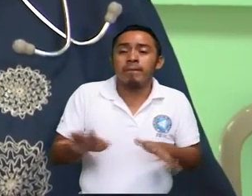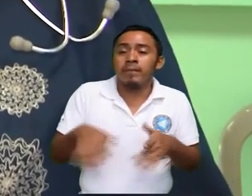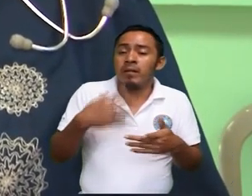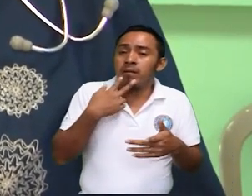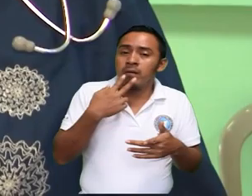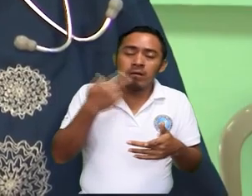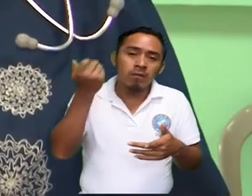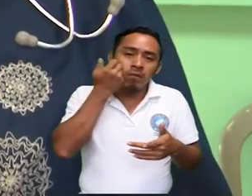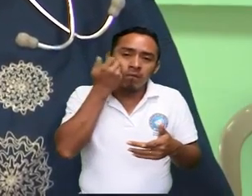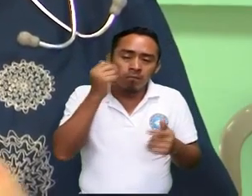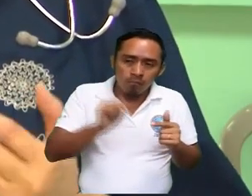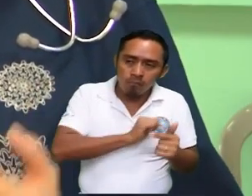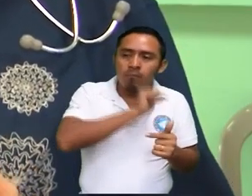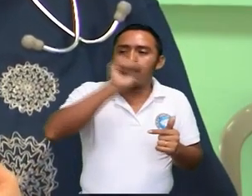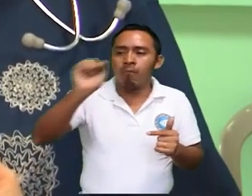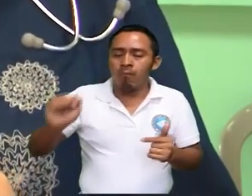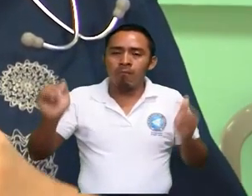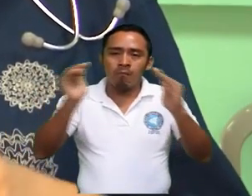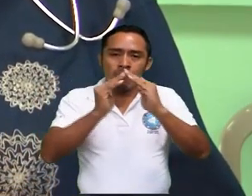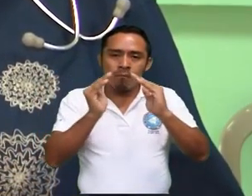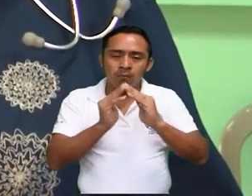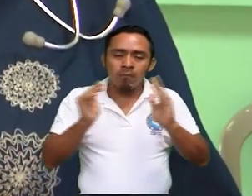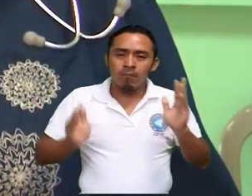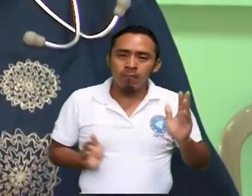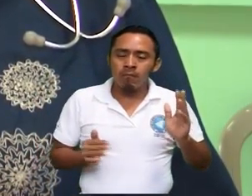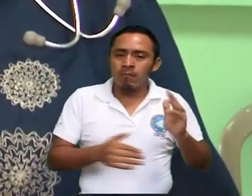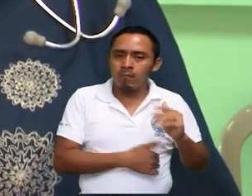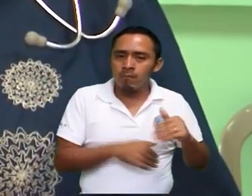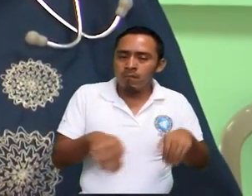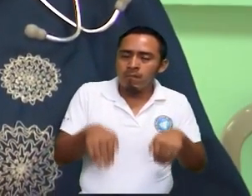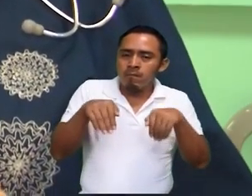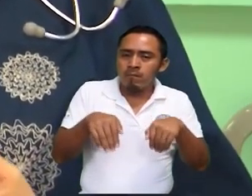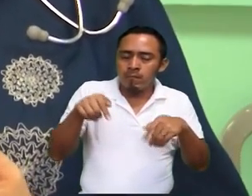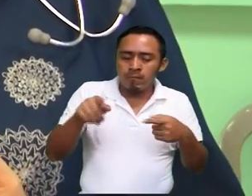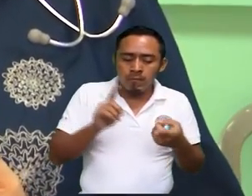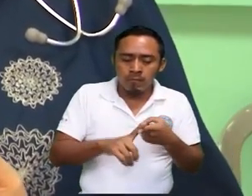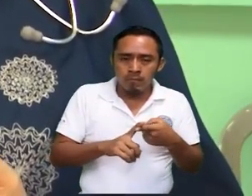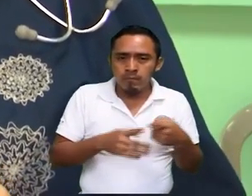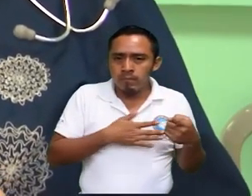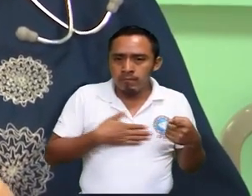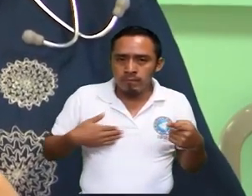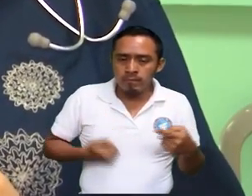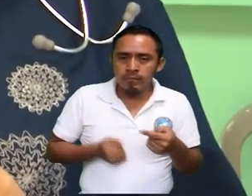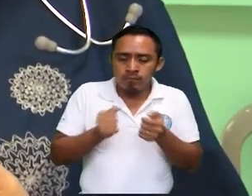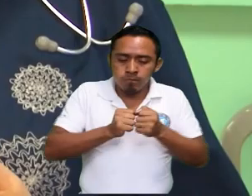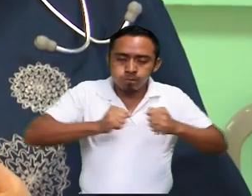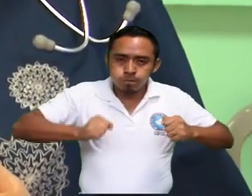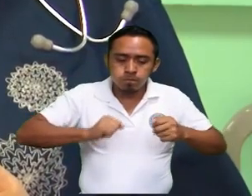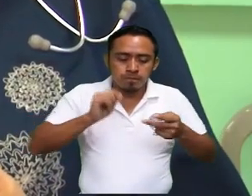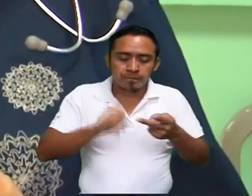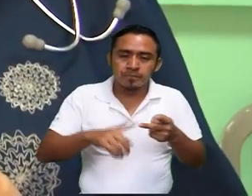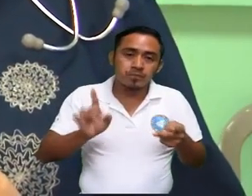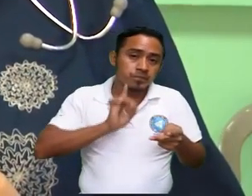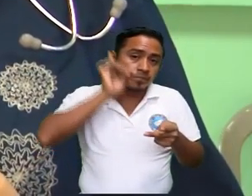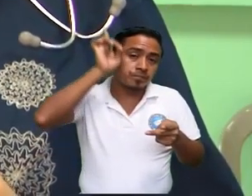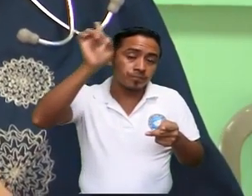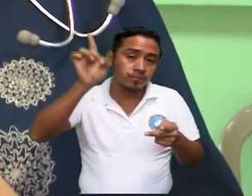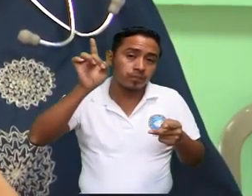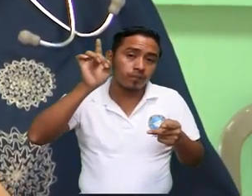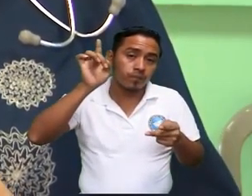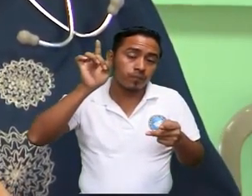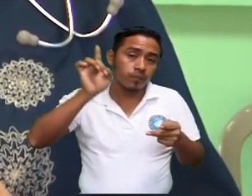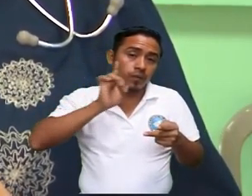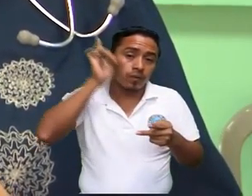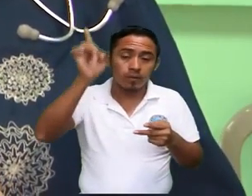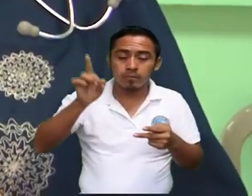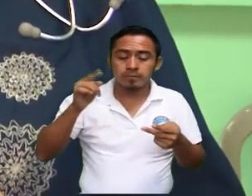cuando esté en la casa. Correcto. Y entonces eso, con el canguro lo que yo voy a tratar es mejorarle el peso, ayudarle en el desarrollo, en